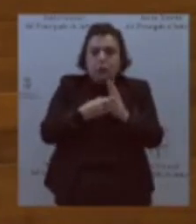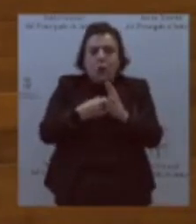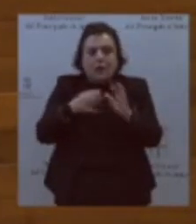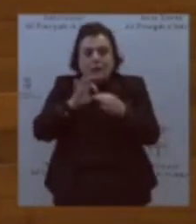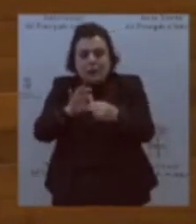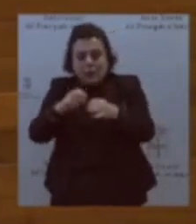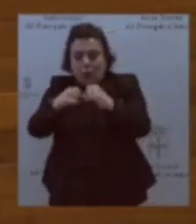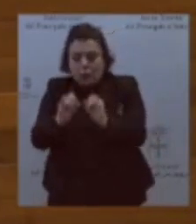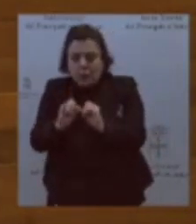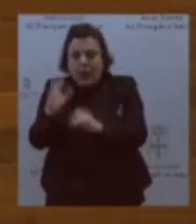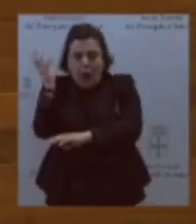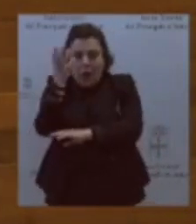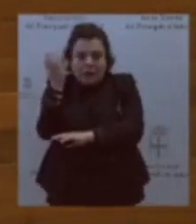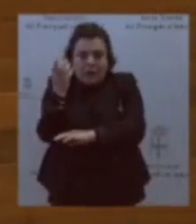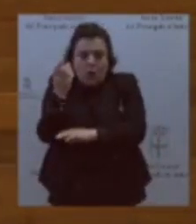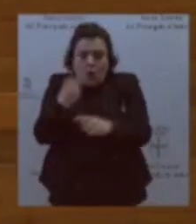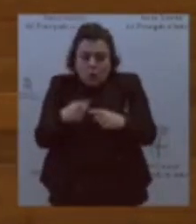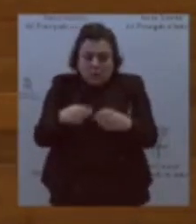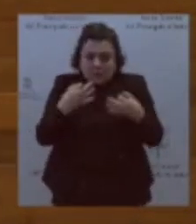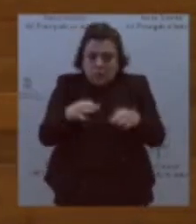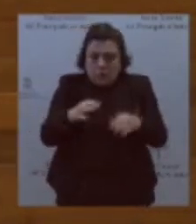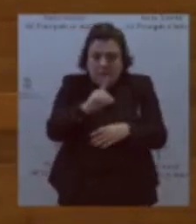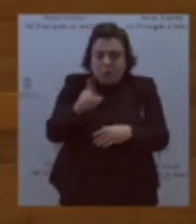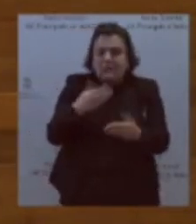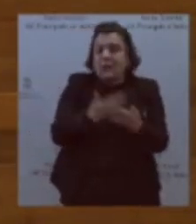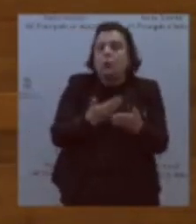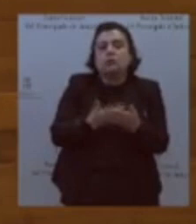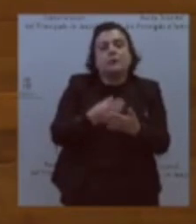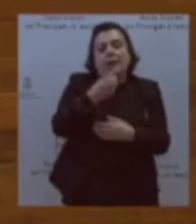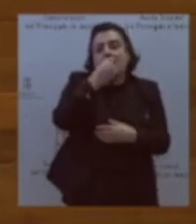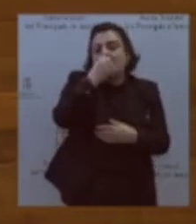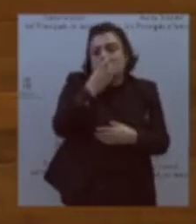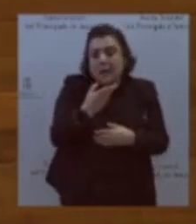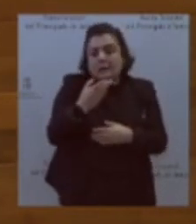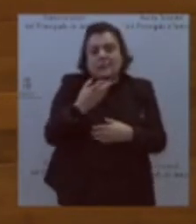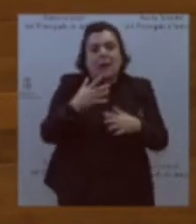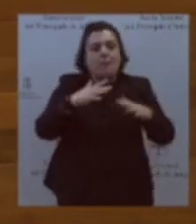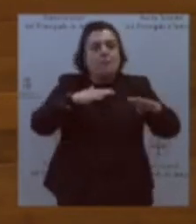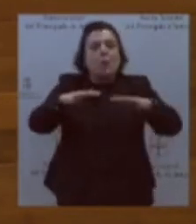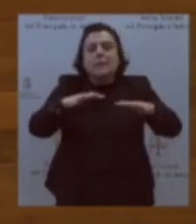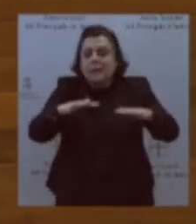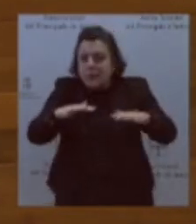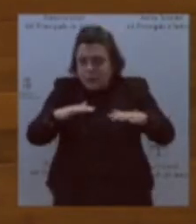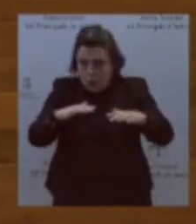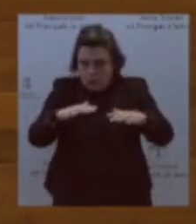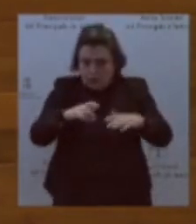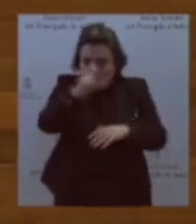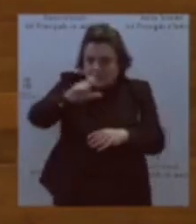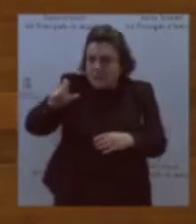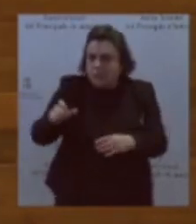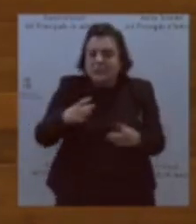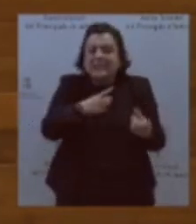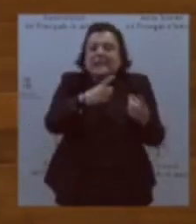tanto, justifican buena parte de esa movilización ciudadana y de esa necesidad de actuación política